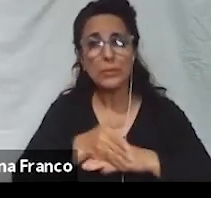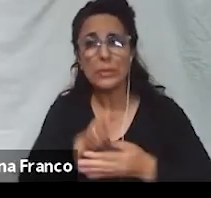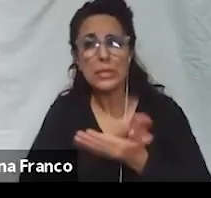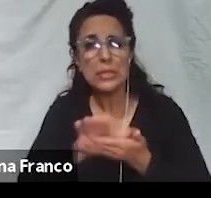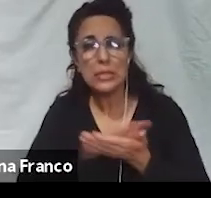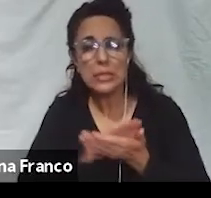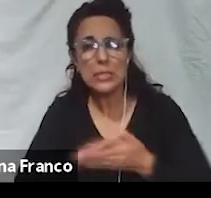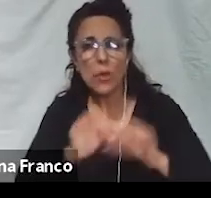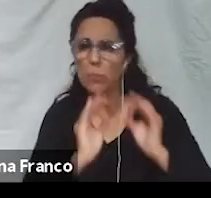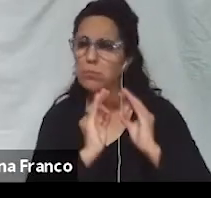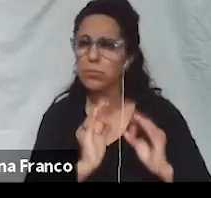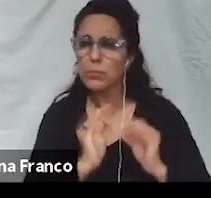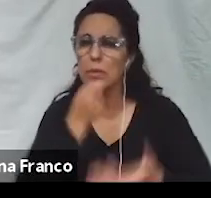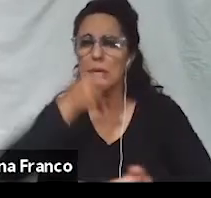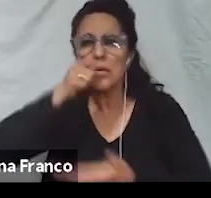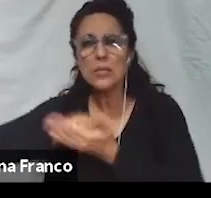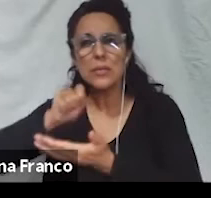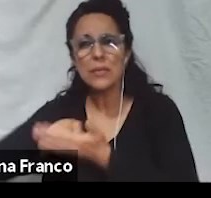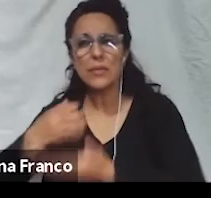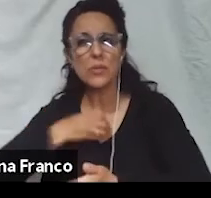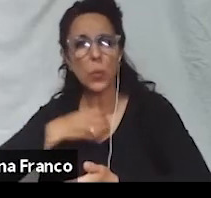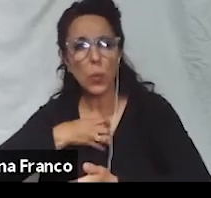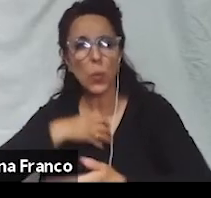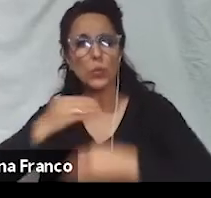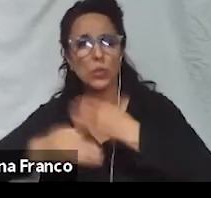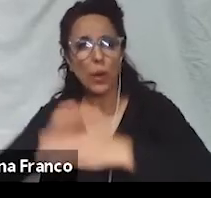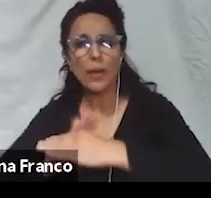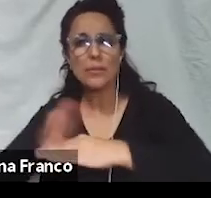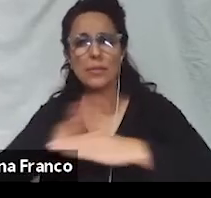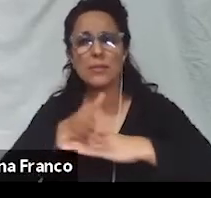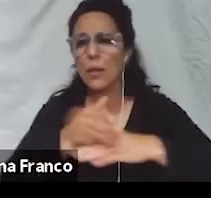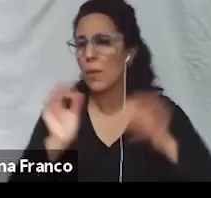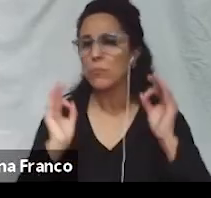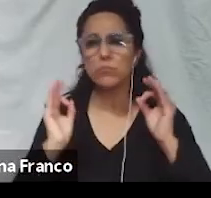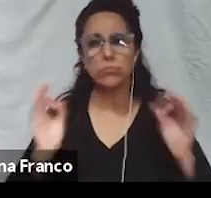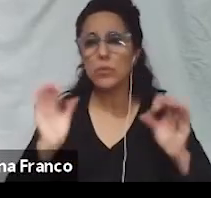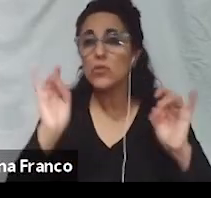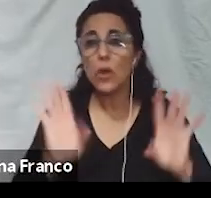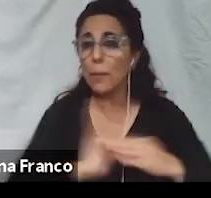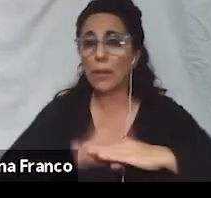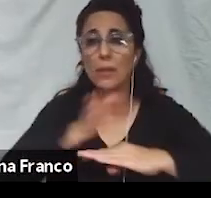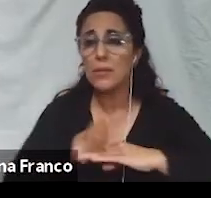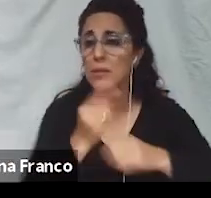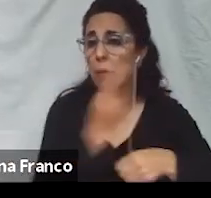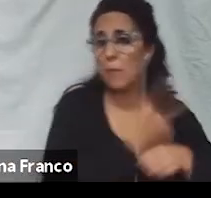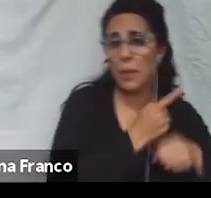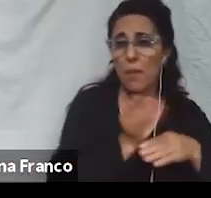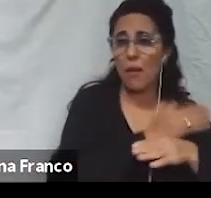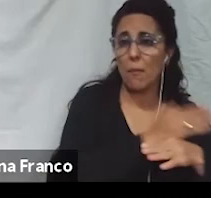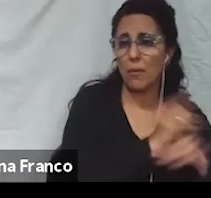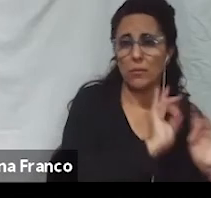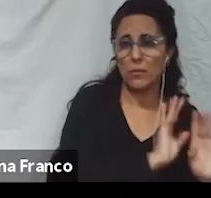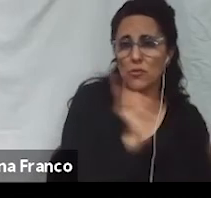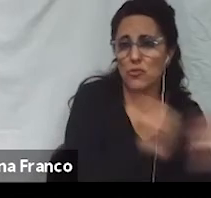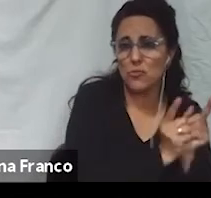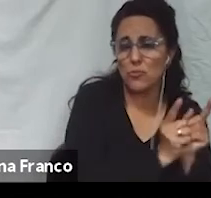en su totalidad, que el proceso de inscribirse a un curso sea accesible totalmente, que no sea solo accesible la primera